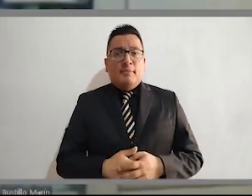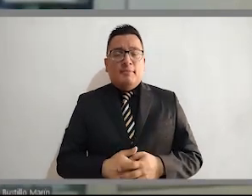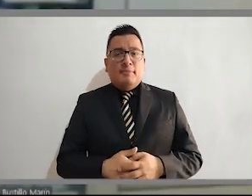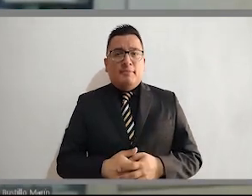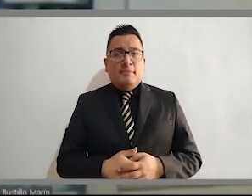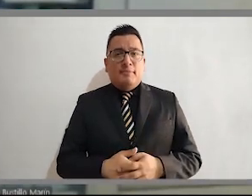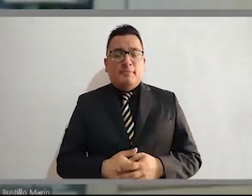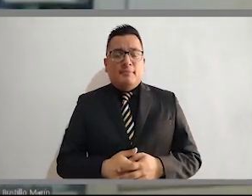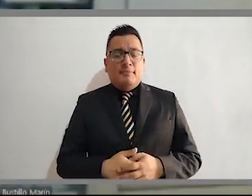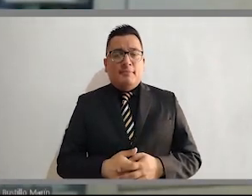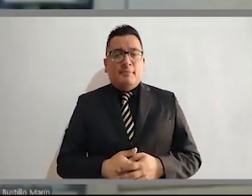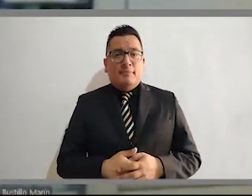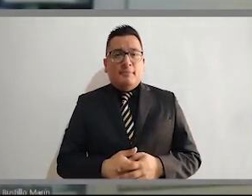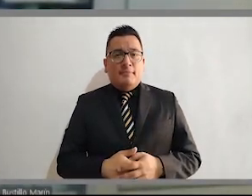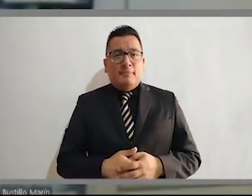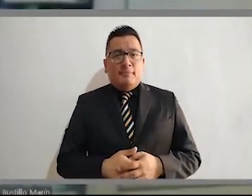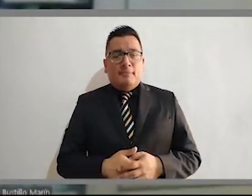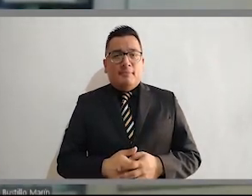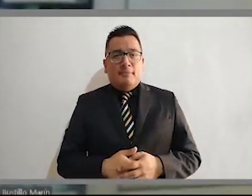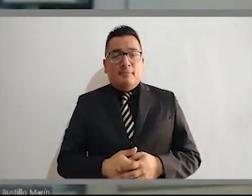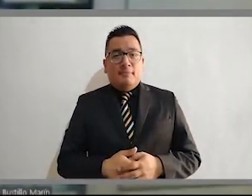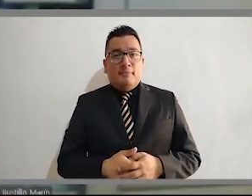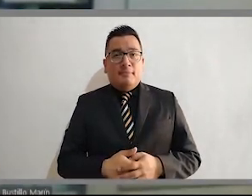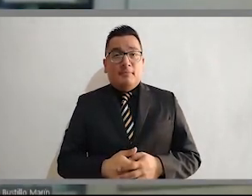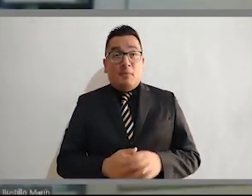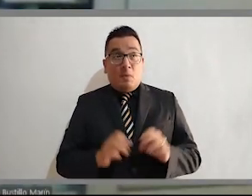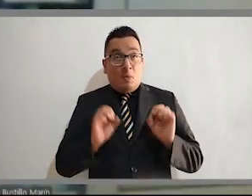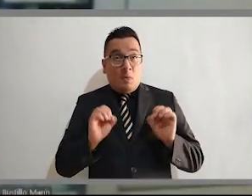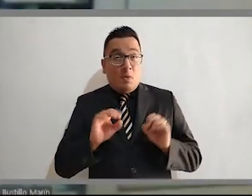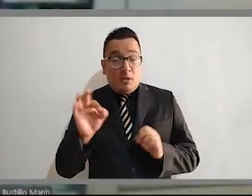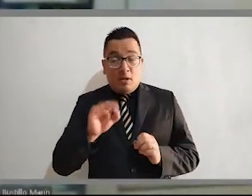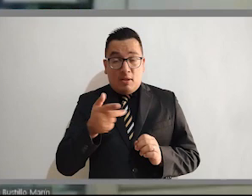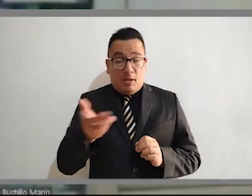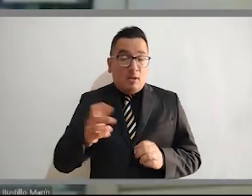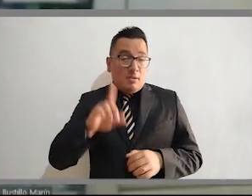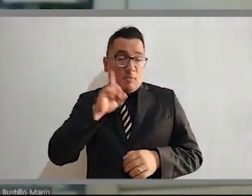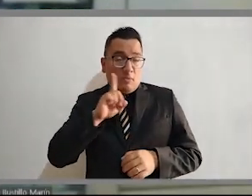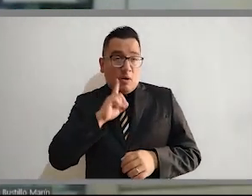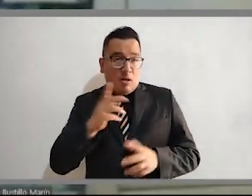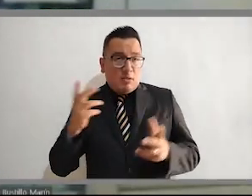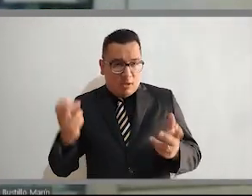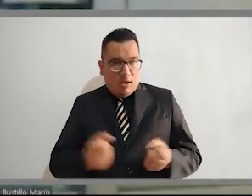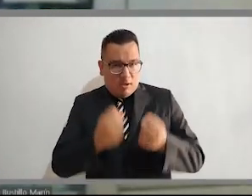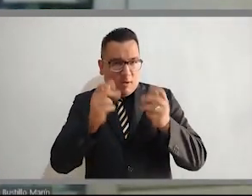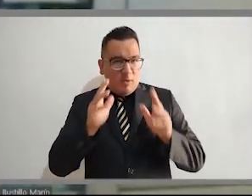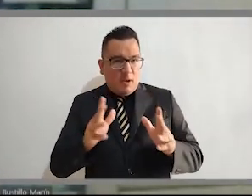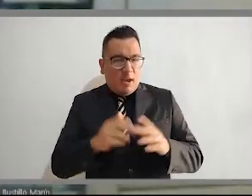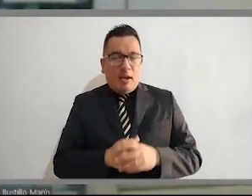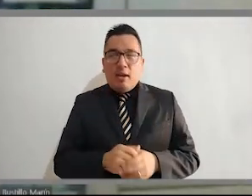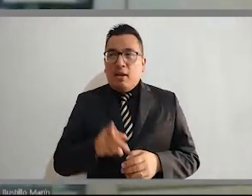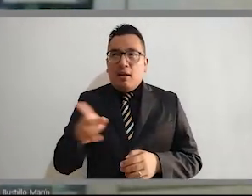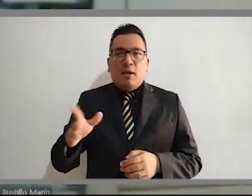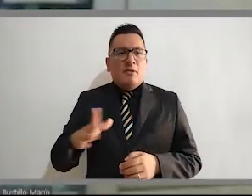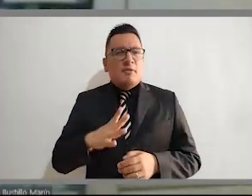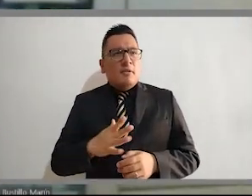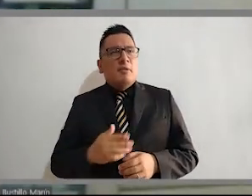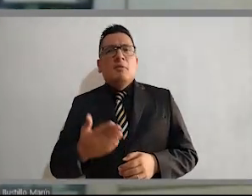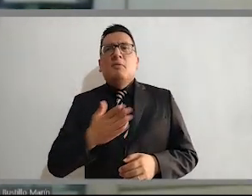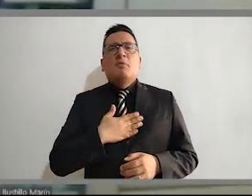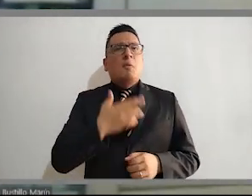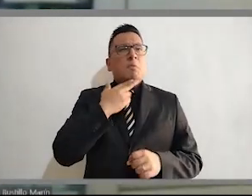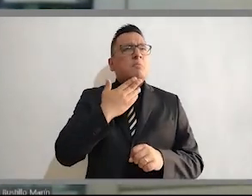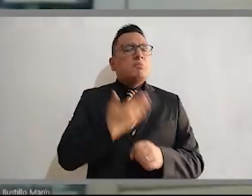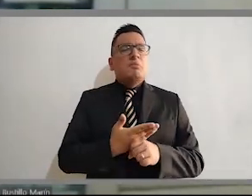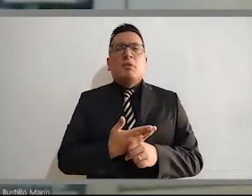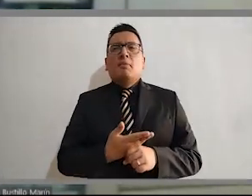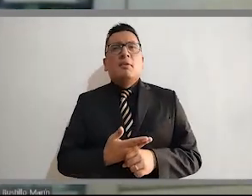ya ganaron, cuando tienen que tomar acceso al cargo, cuando ya están en el cargo